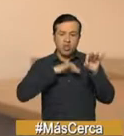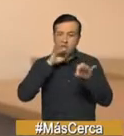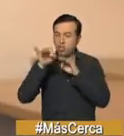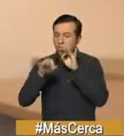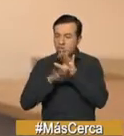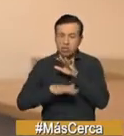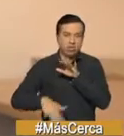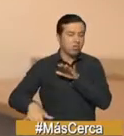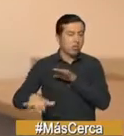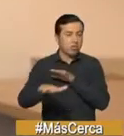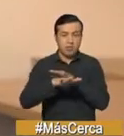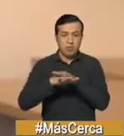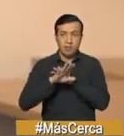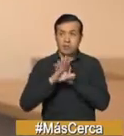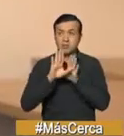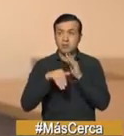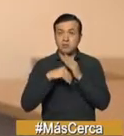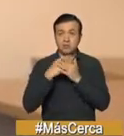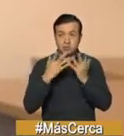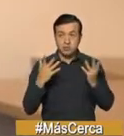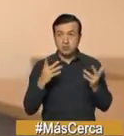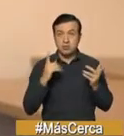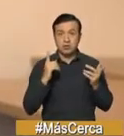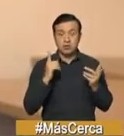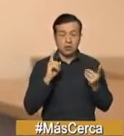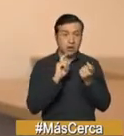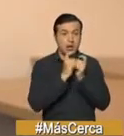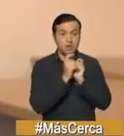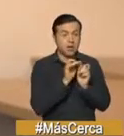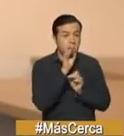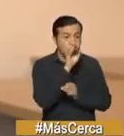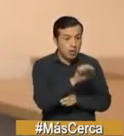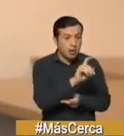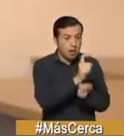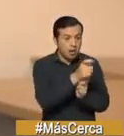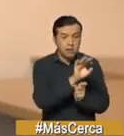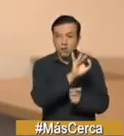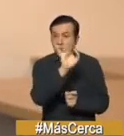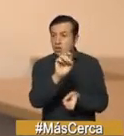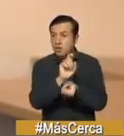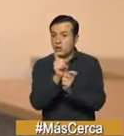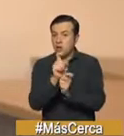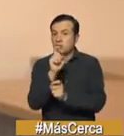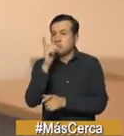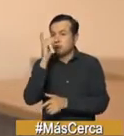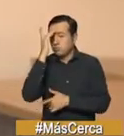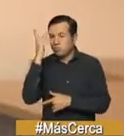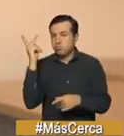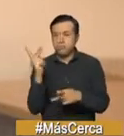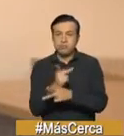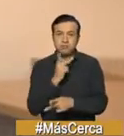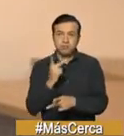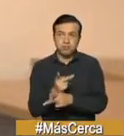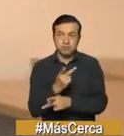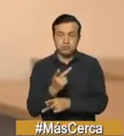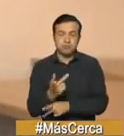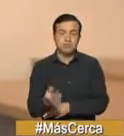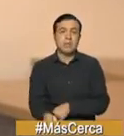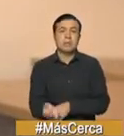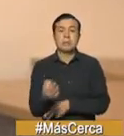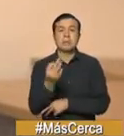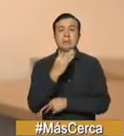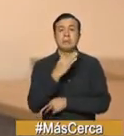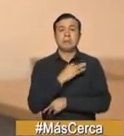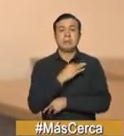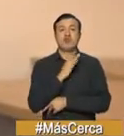determinado de circulación de estos virus cambian su estructura y se vuelven altamente patógenos es decir cambian